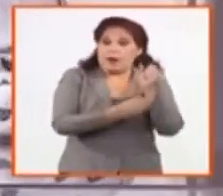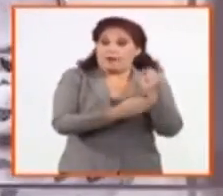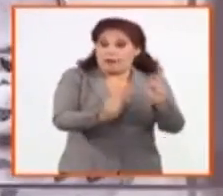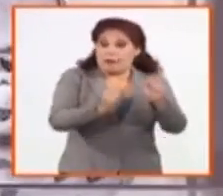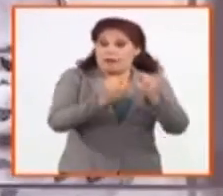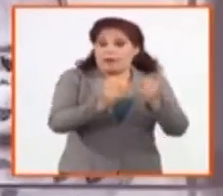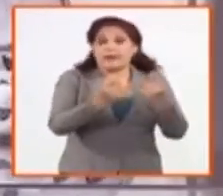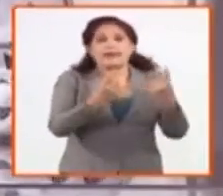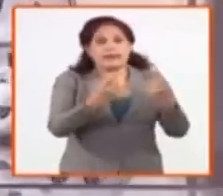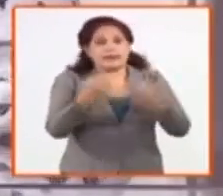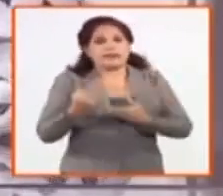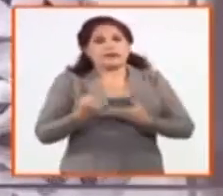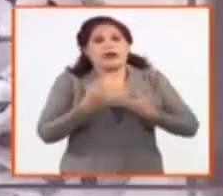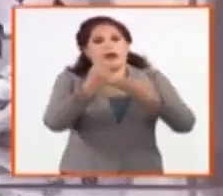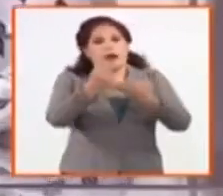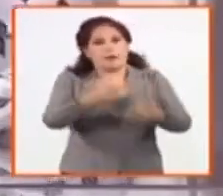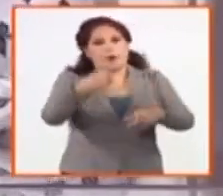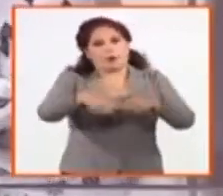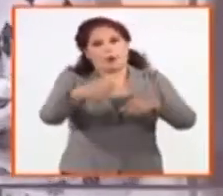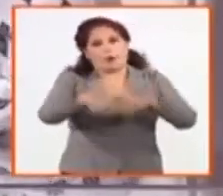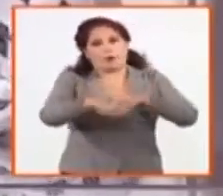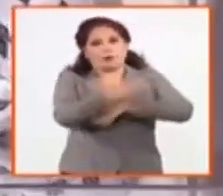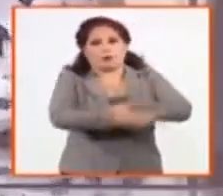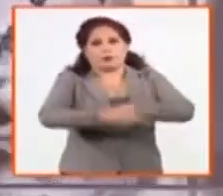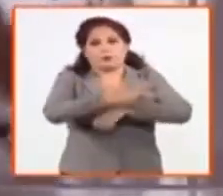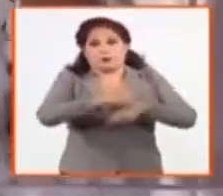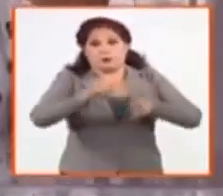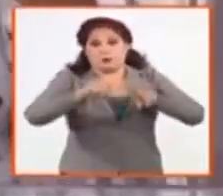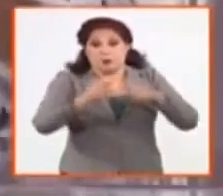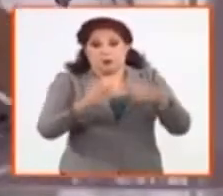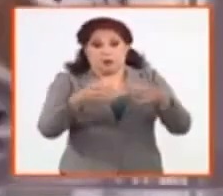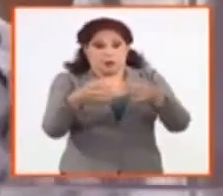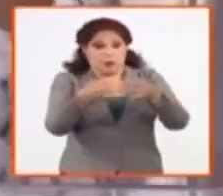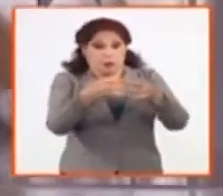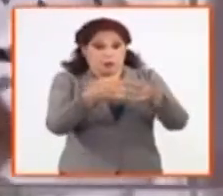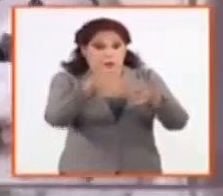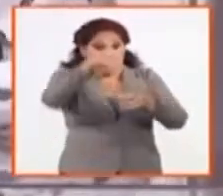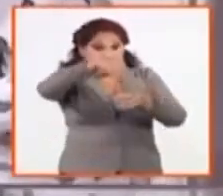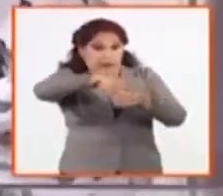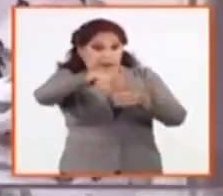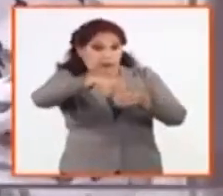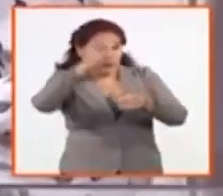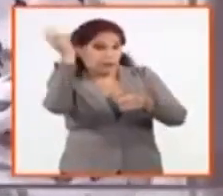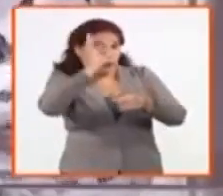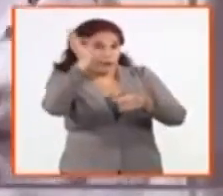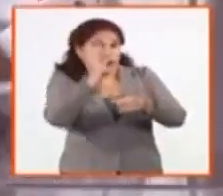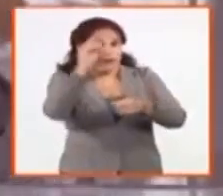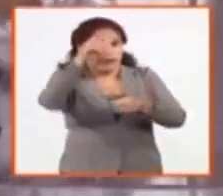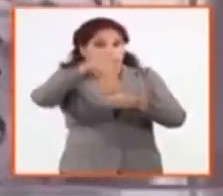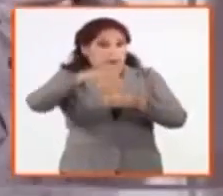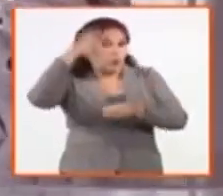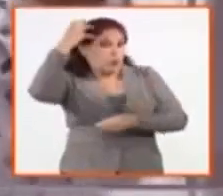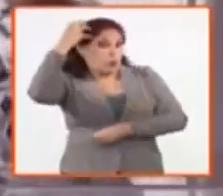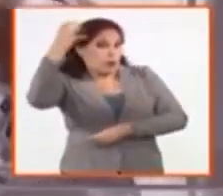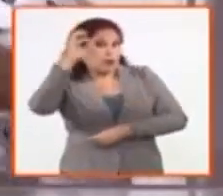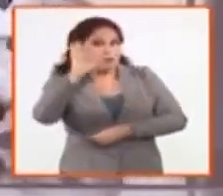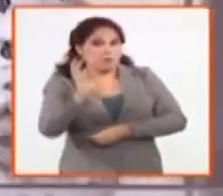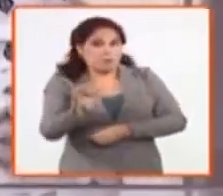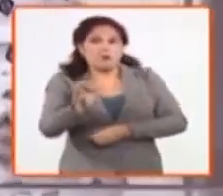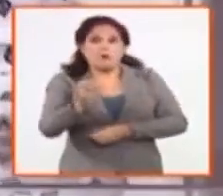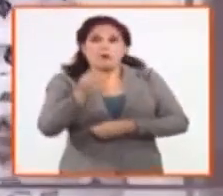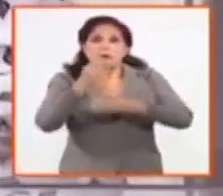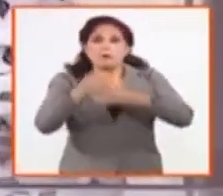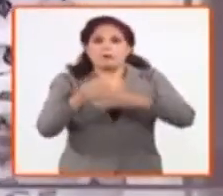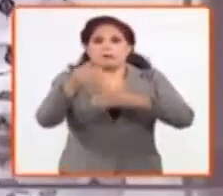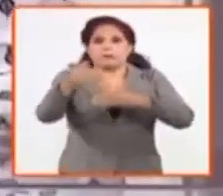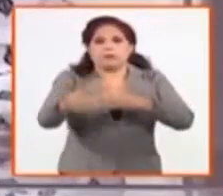necesitan el apoyo. ¿Por qué? Porque esas etnias que hablábamos que se van a incluir dentro del gobierno están más allá de la frontera,